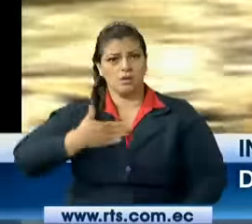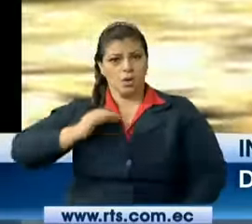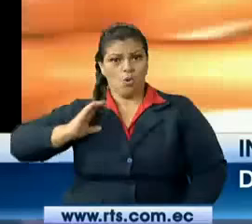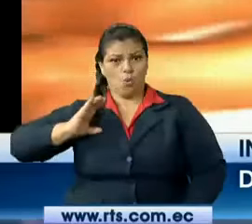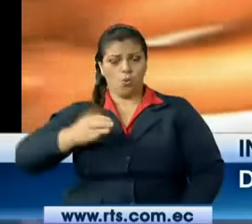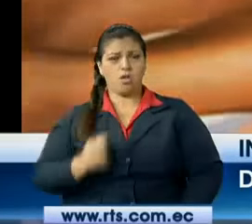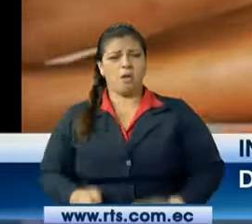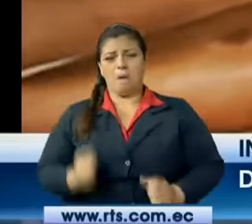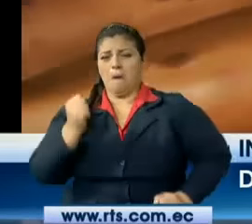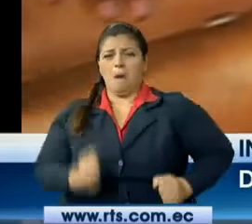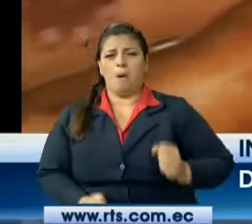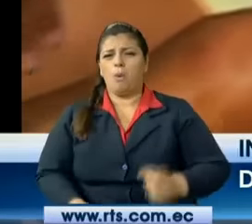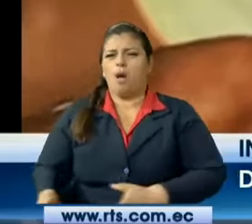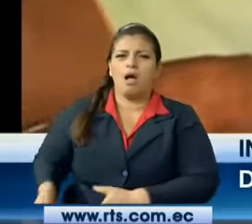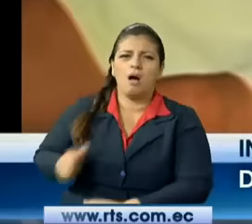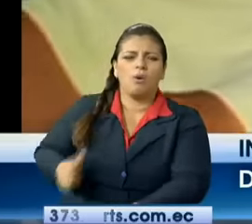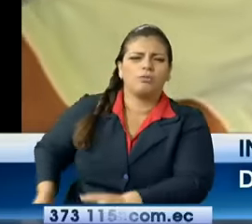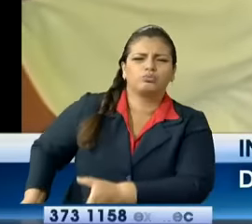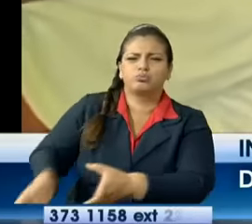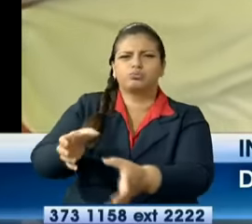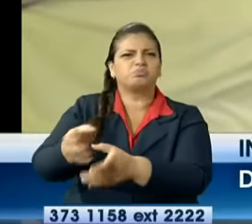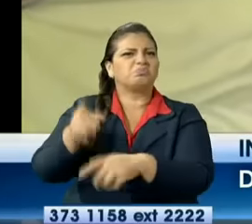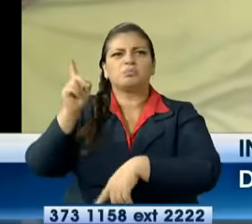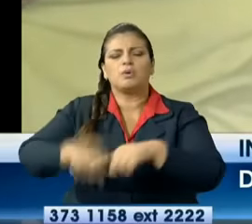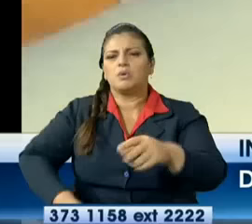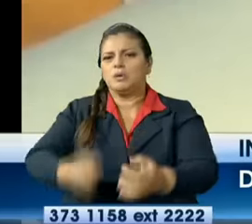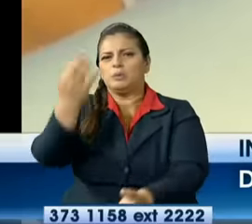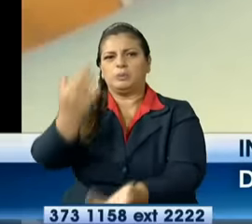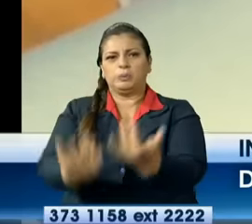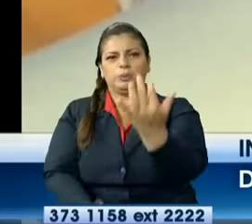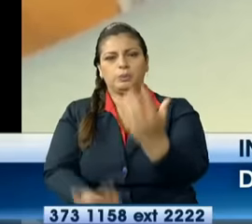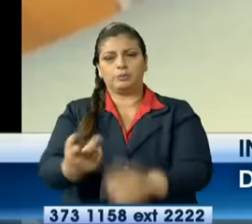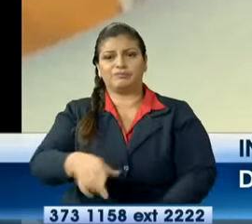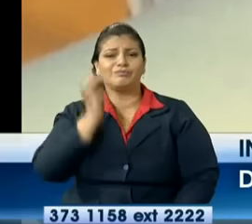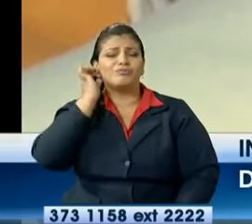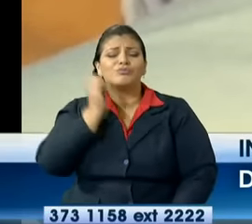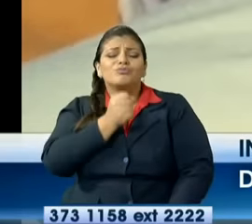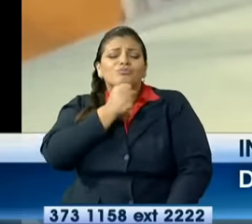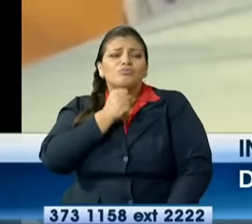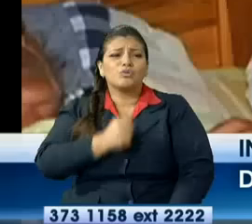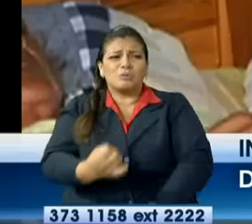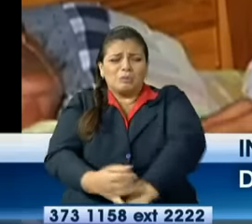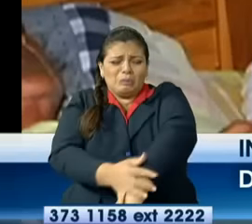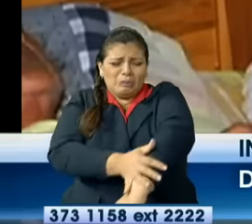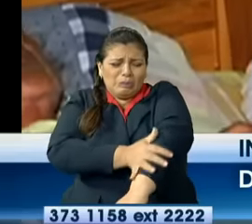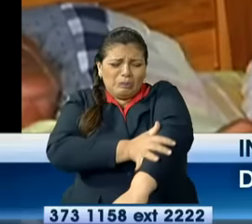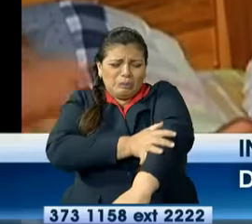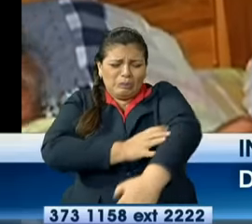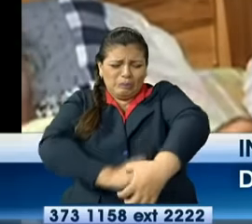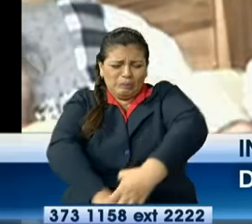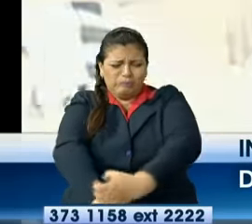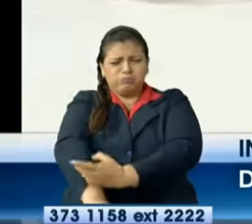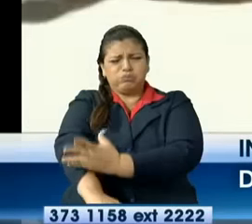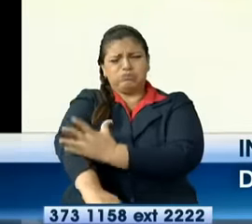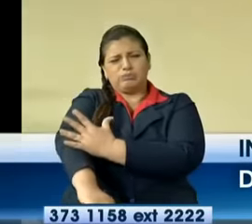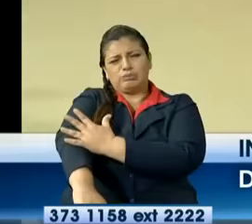pagar. Su madre tiene quemaduras de segundo grado, por lo que fue trasladada de inmediato al centro de